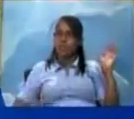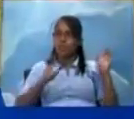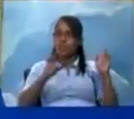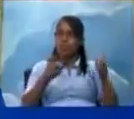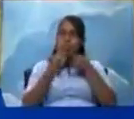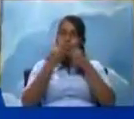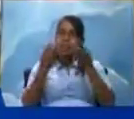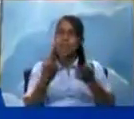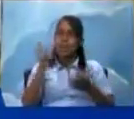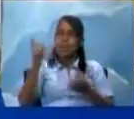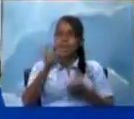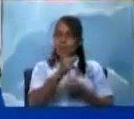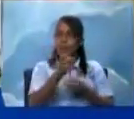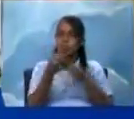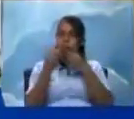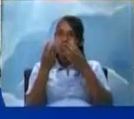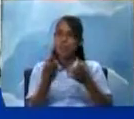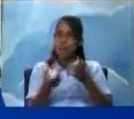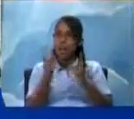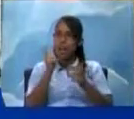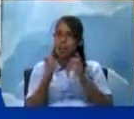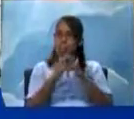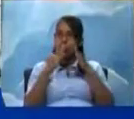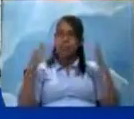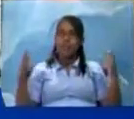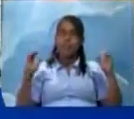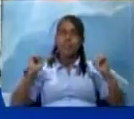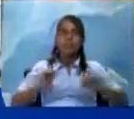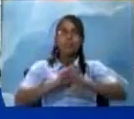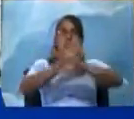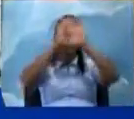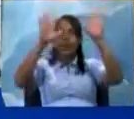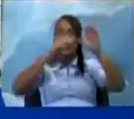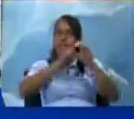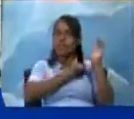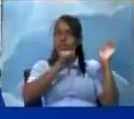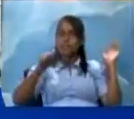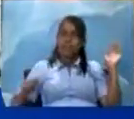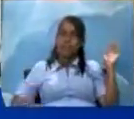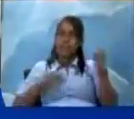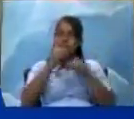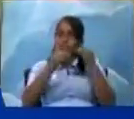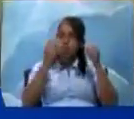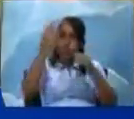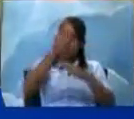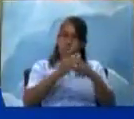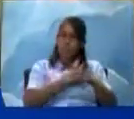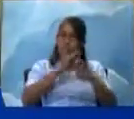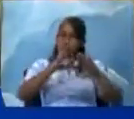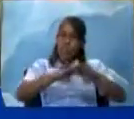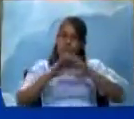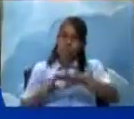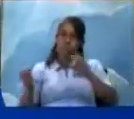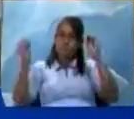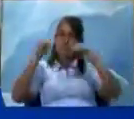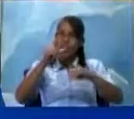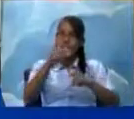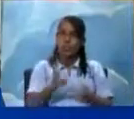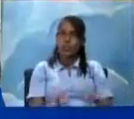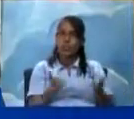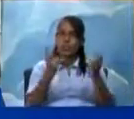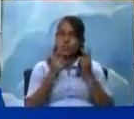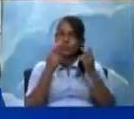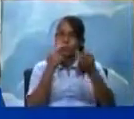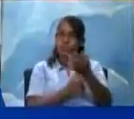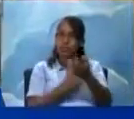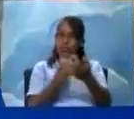Arthur, cuéntale a la gente, cuéntanos algún gran milagro que el Señor ha hecho por medio de tu ministerio que ha marcado tu